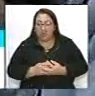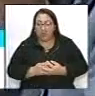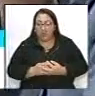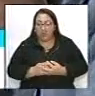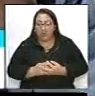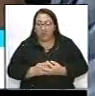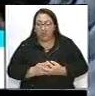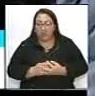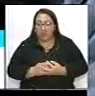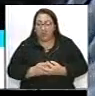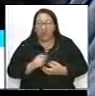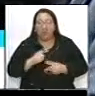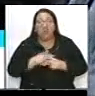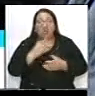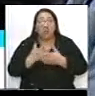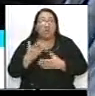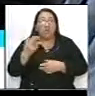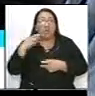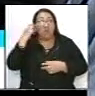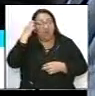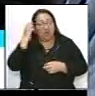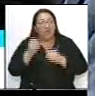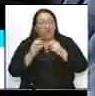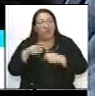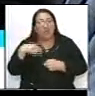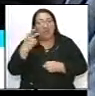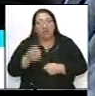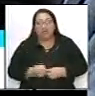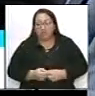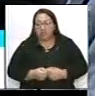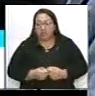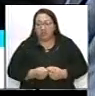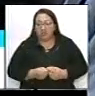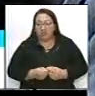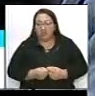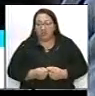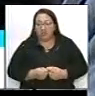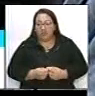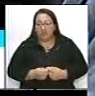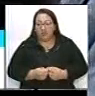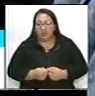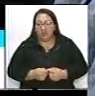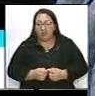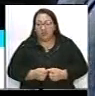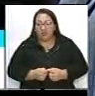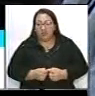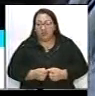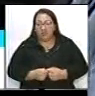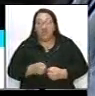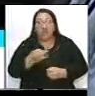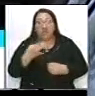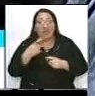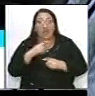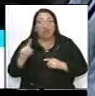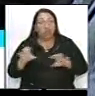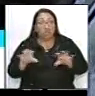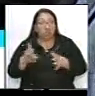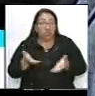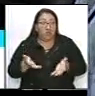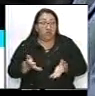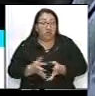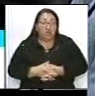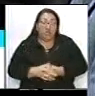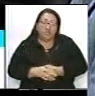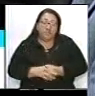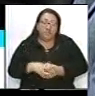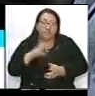vamos a ponerlo para la siguiente fecha, ¿no? Entonces, por la crispación, varias denuncias, acá no lo vamos a hacer. Entonces,